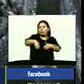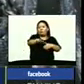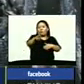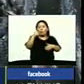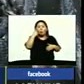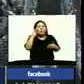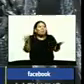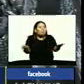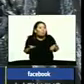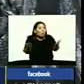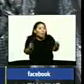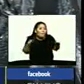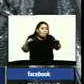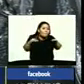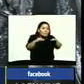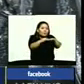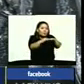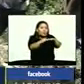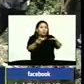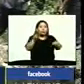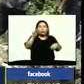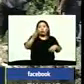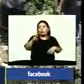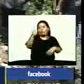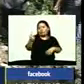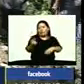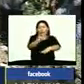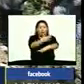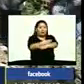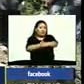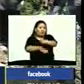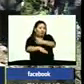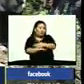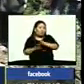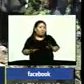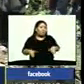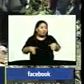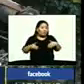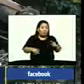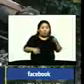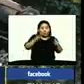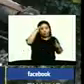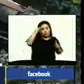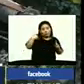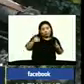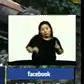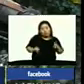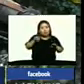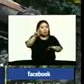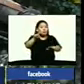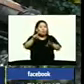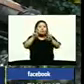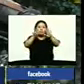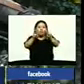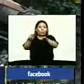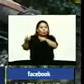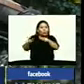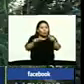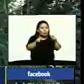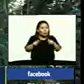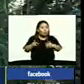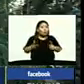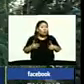este accidente en la que resultaron dos personas lesionadas, entre ellas una niña de seis años de edad,